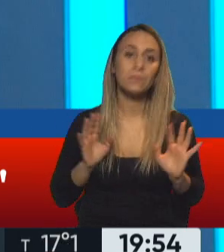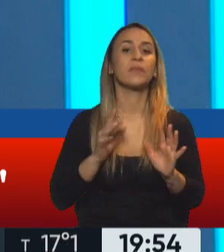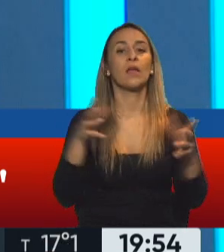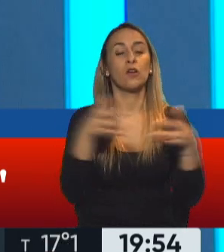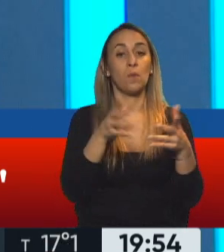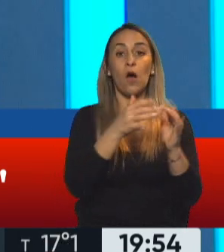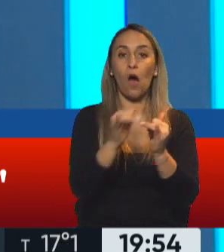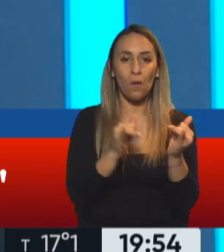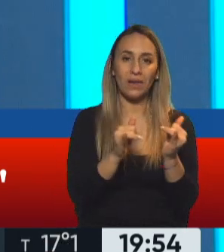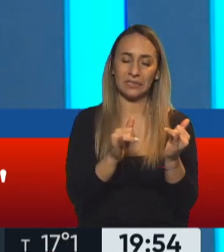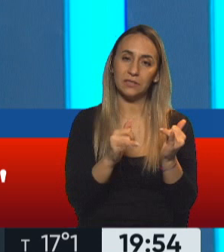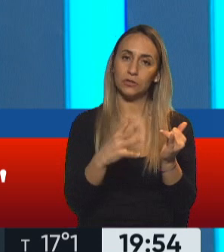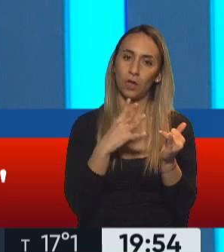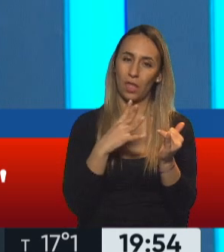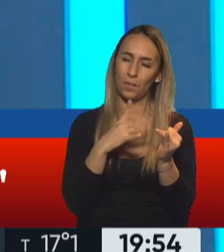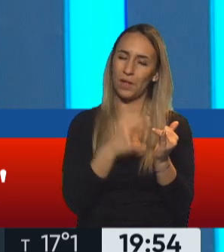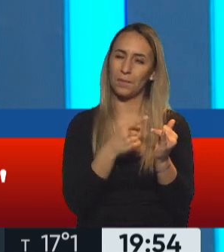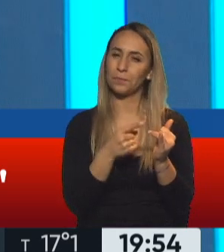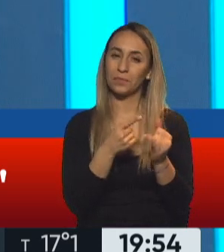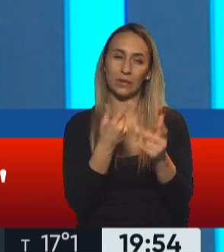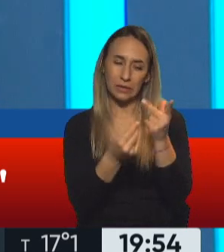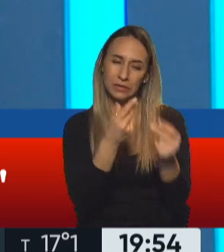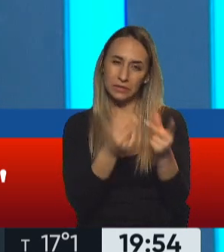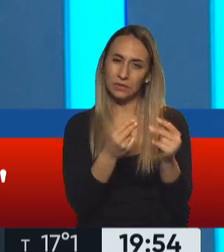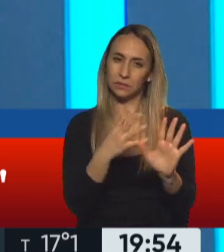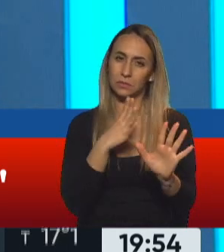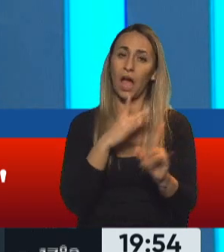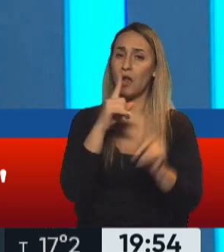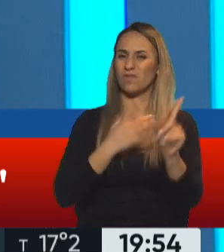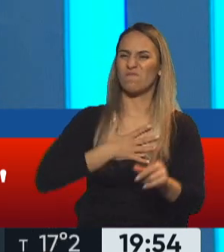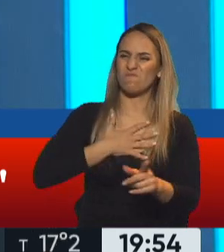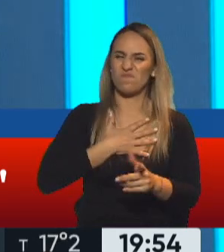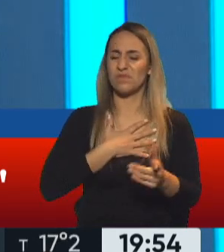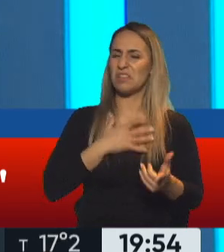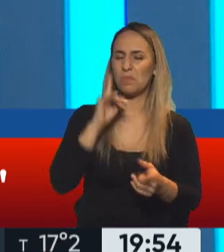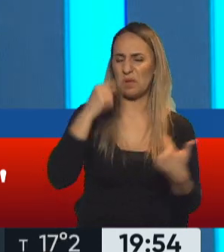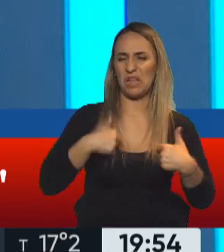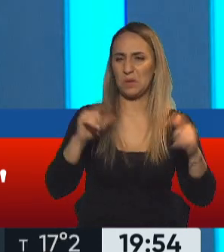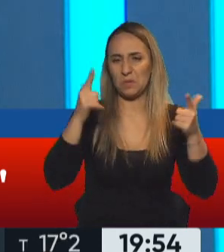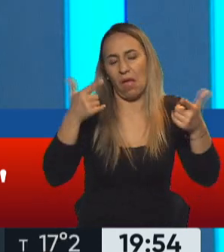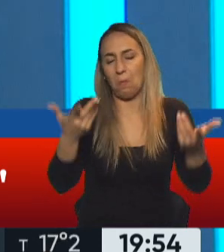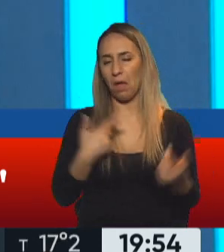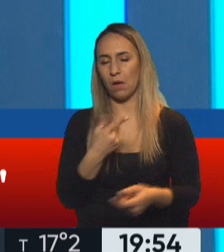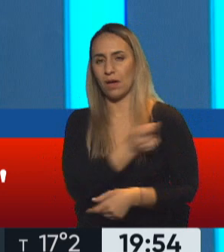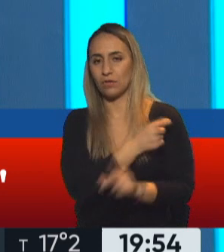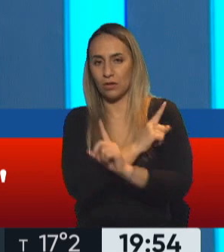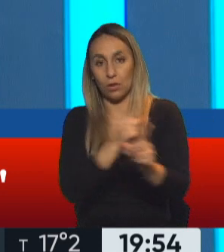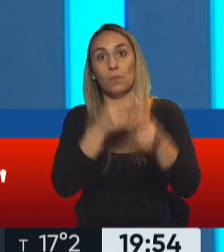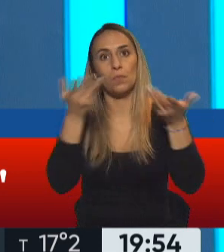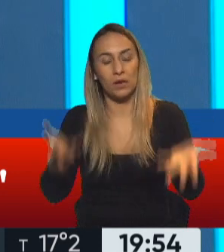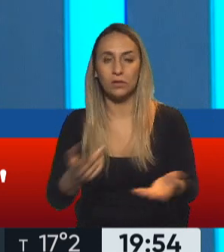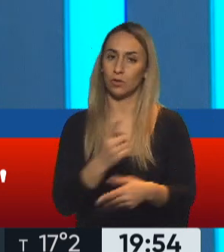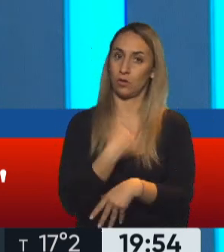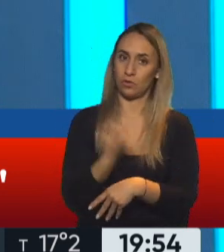jóvenes, quizás todavía, si bien la vacunación es mayoritaria, hay algunos que no se sienten con riesgo y todavía no acuden. Por eso el trabajo que hacemos de